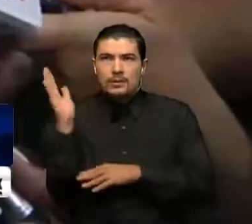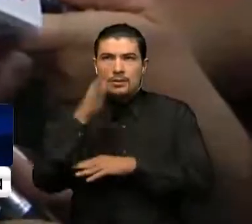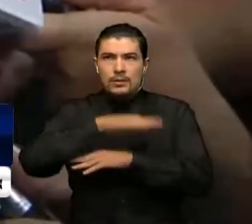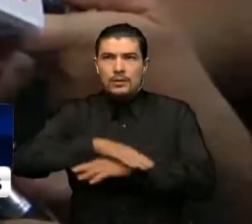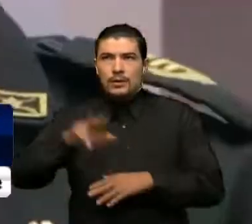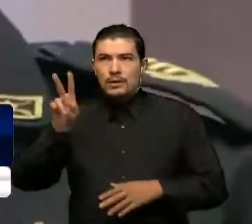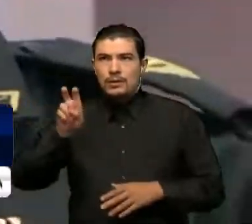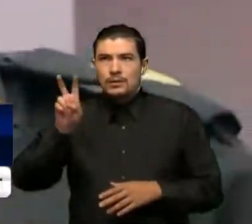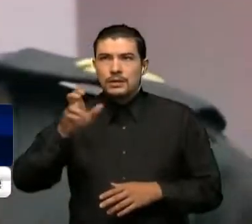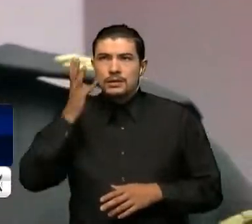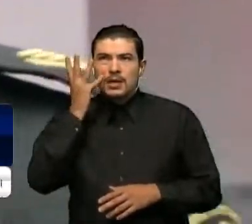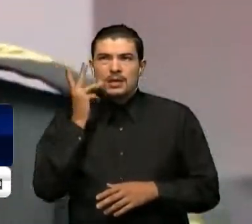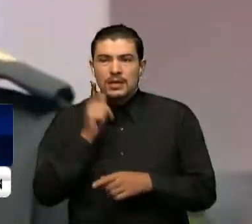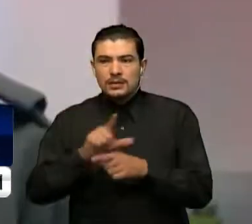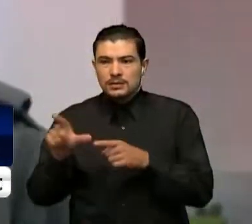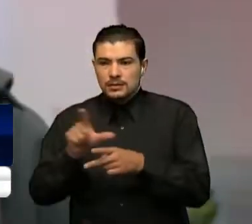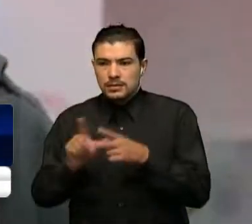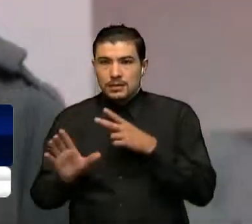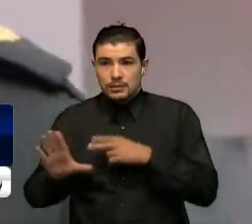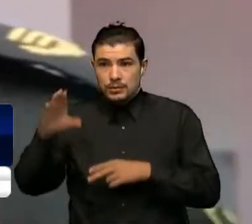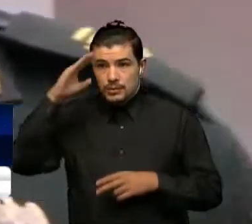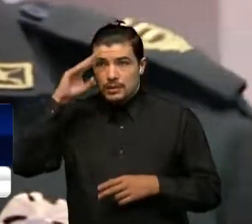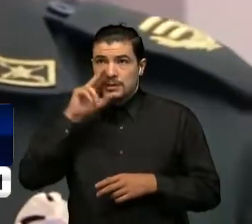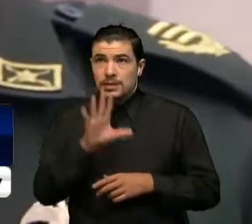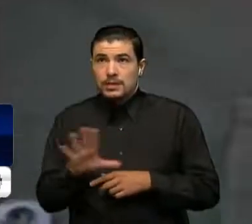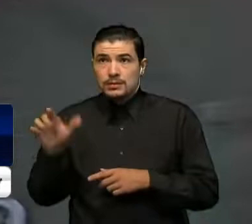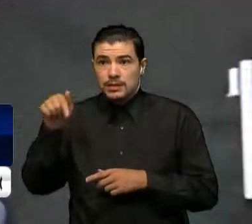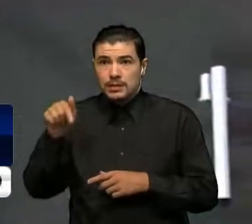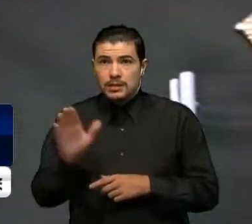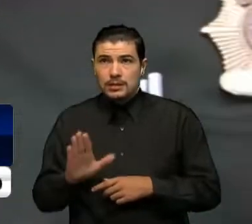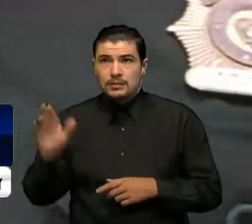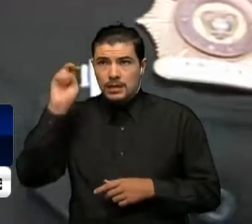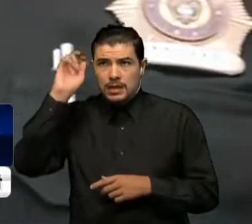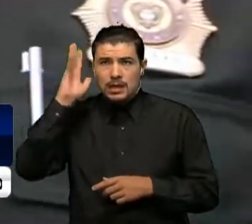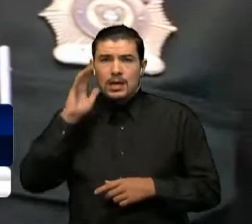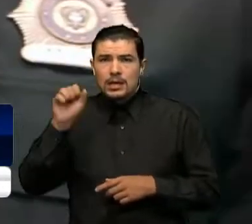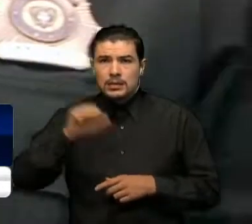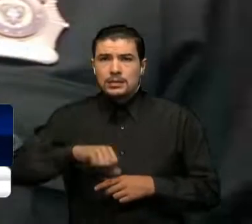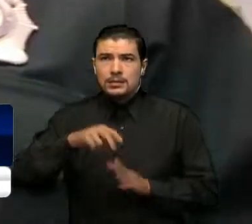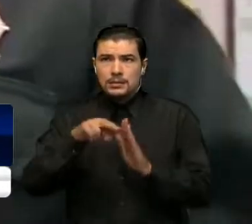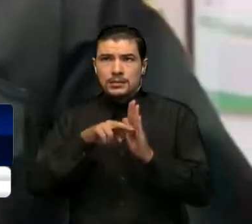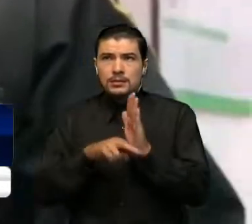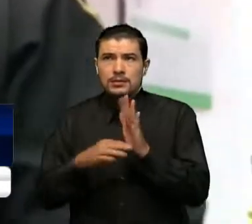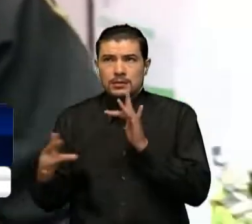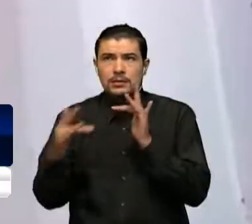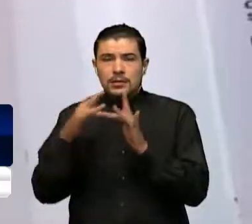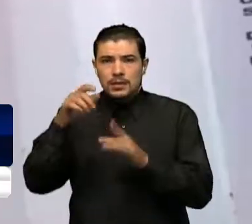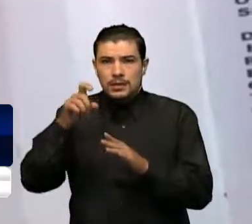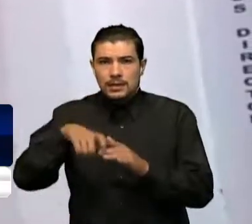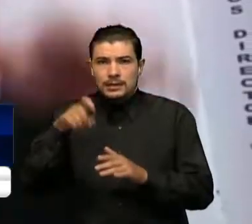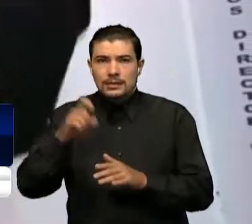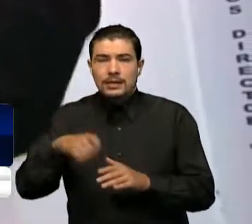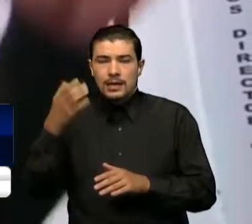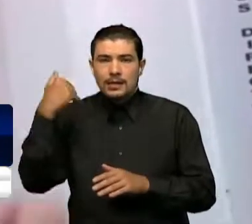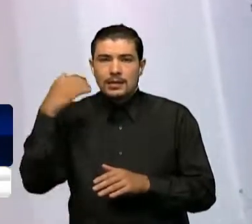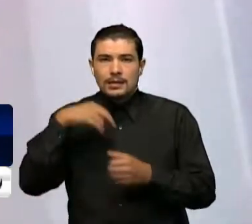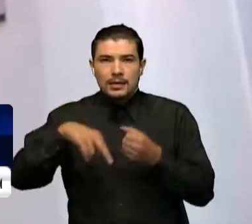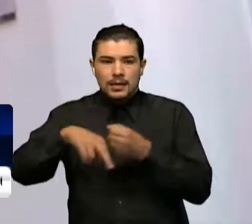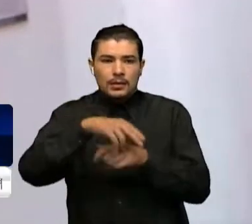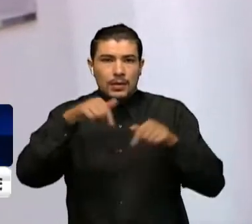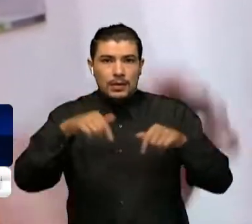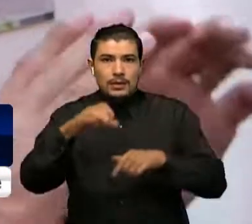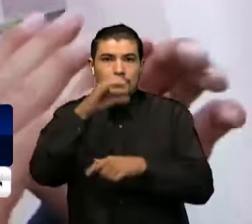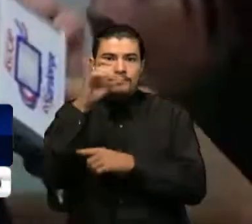7 días de la semana para el comandante de policía de norte de santander la medida se hacía necesaria como ha ocurrido en varias regiones del país la